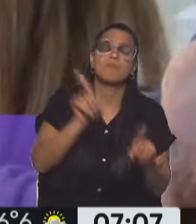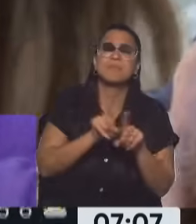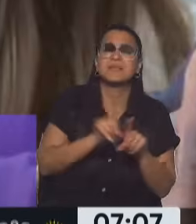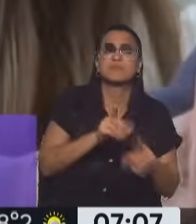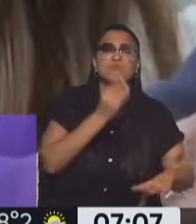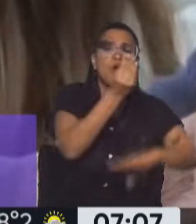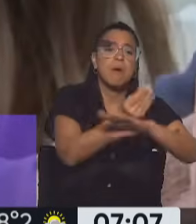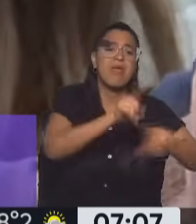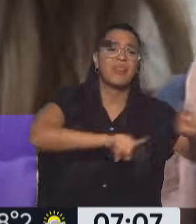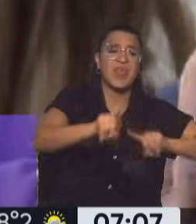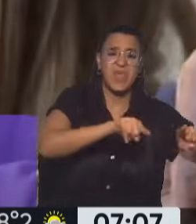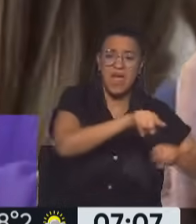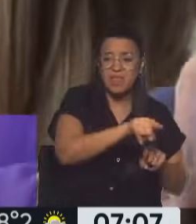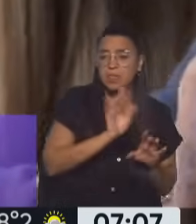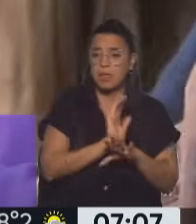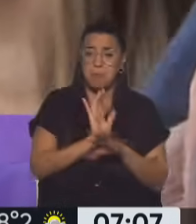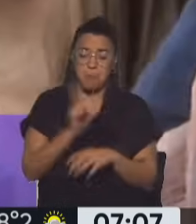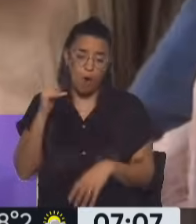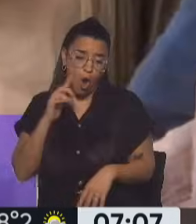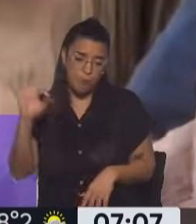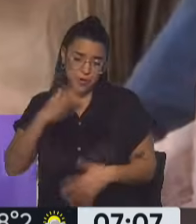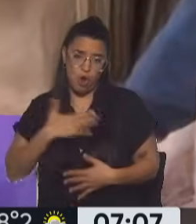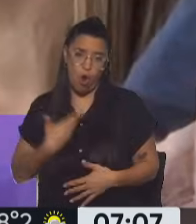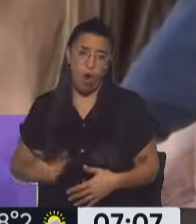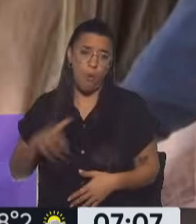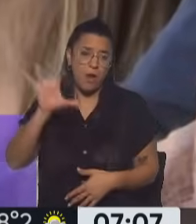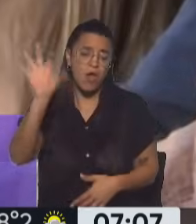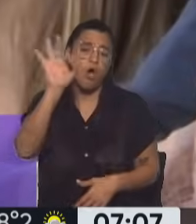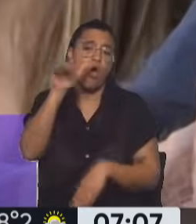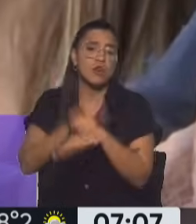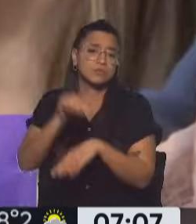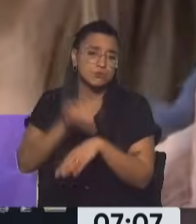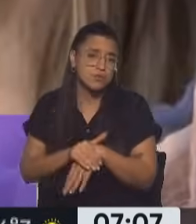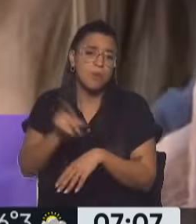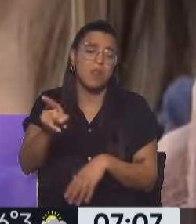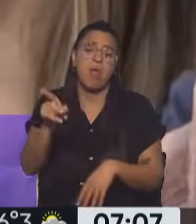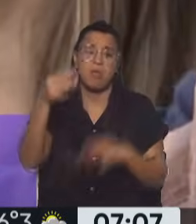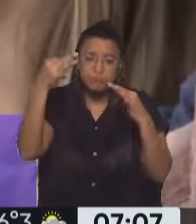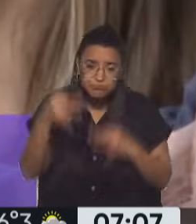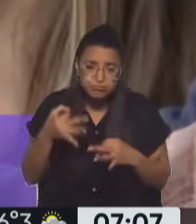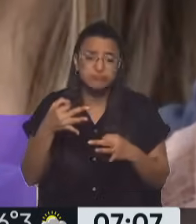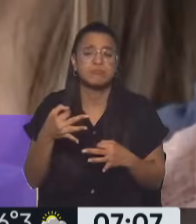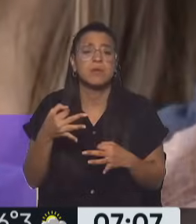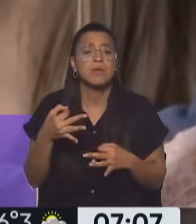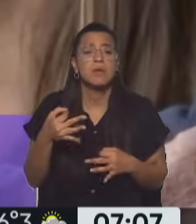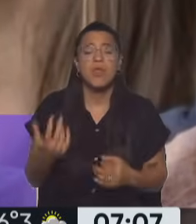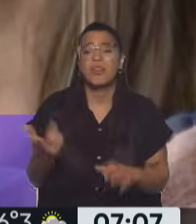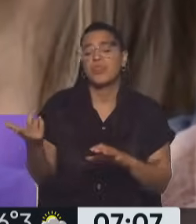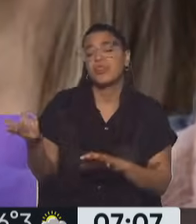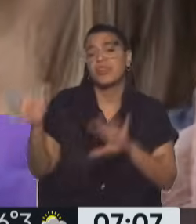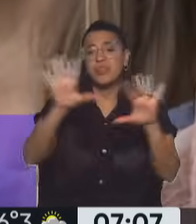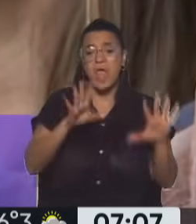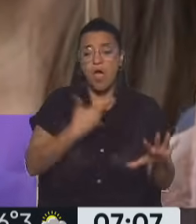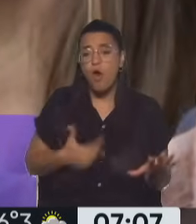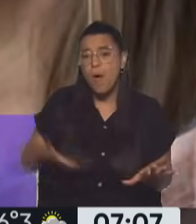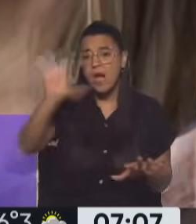dirigente partidario que tener una posición como gobernador, que tener una responsabilidad ejecutiva y los 10 gobernadores tenemos